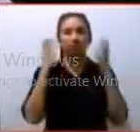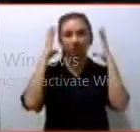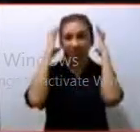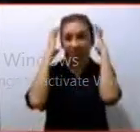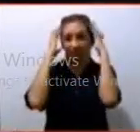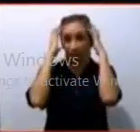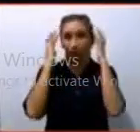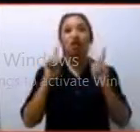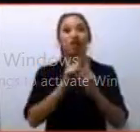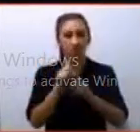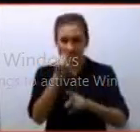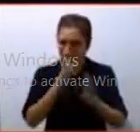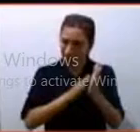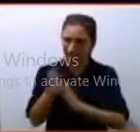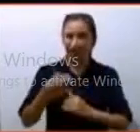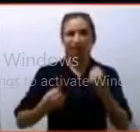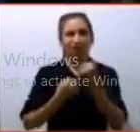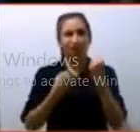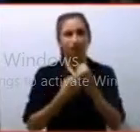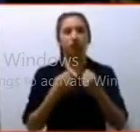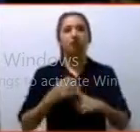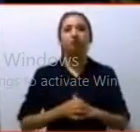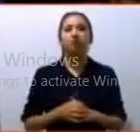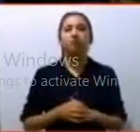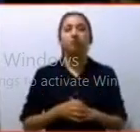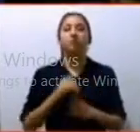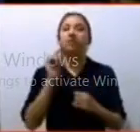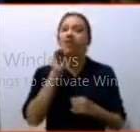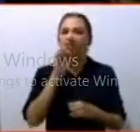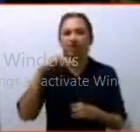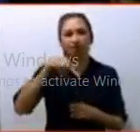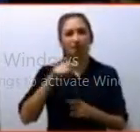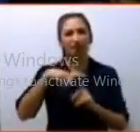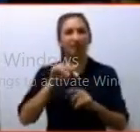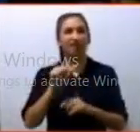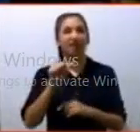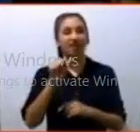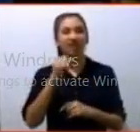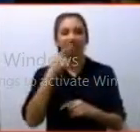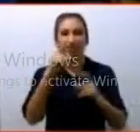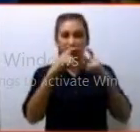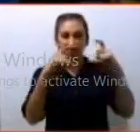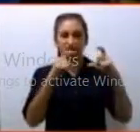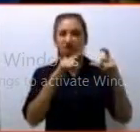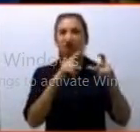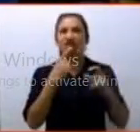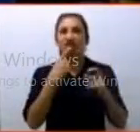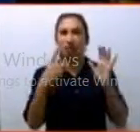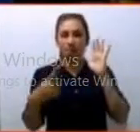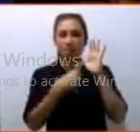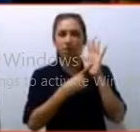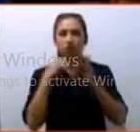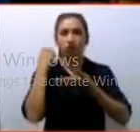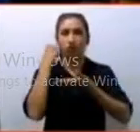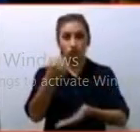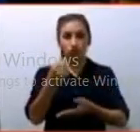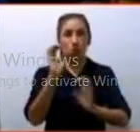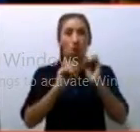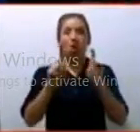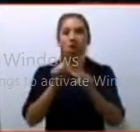gusta, anda también a colaborar. Ojo, dijo algo Matías muy importante. Entras a Yape, hay un botón. Sí. Haces clic. O también puedes hacer llamando